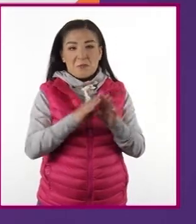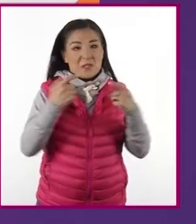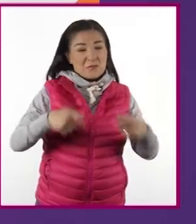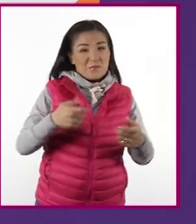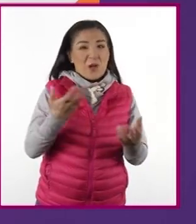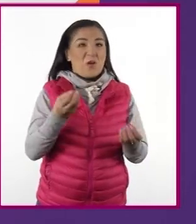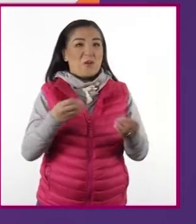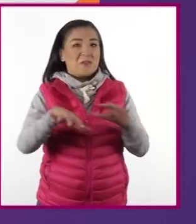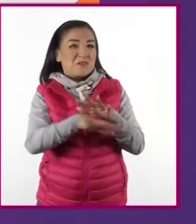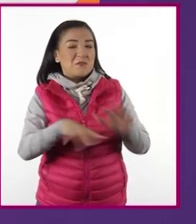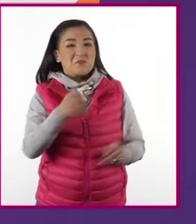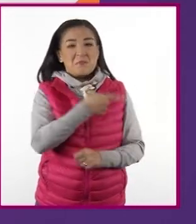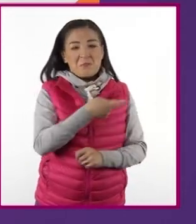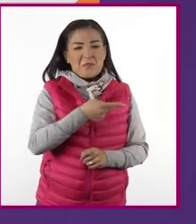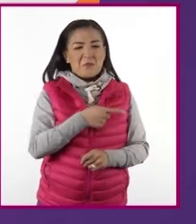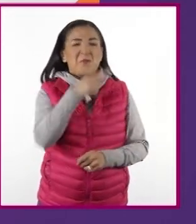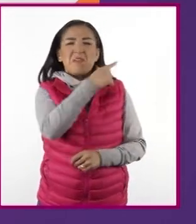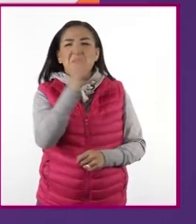¿A qué se habrá dedicado?